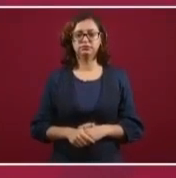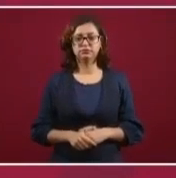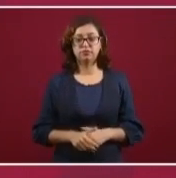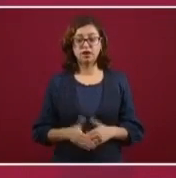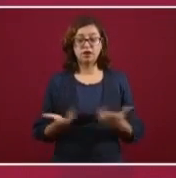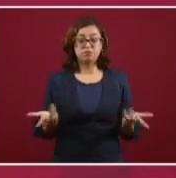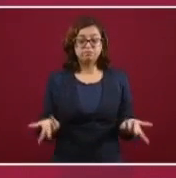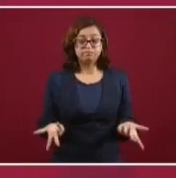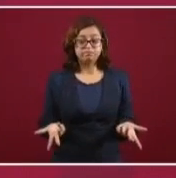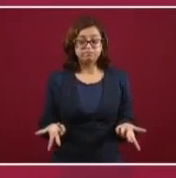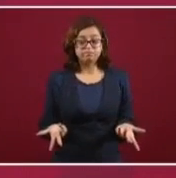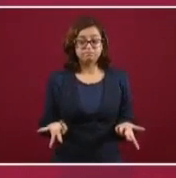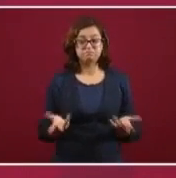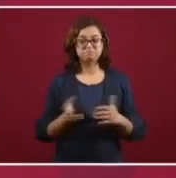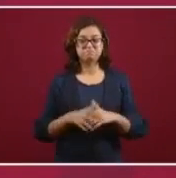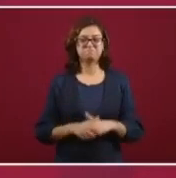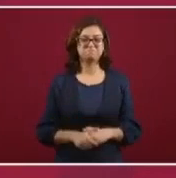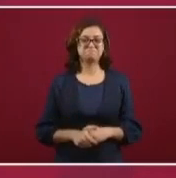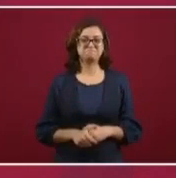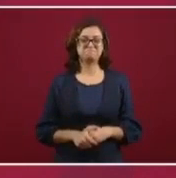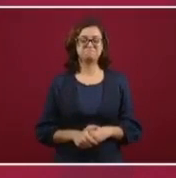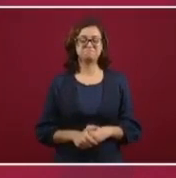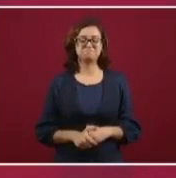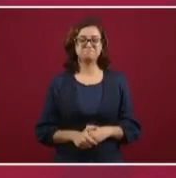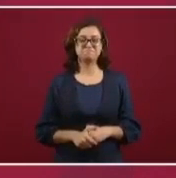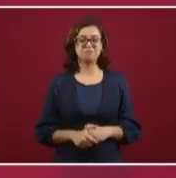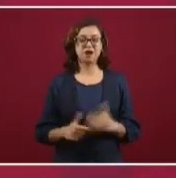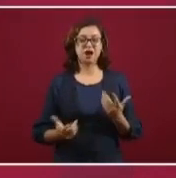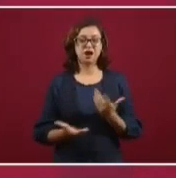Entonces, ¿cómo no va a ser